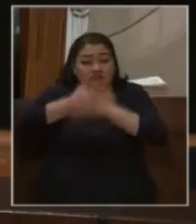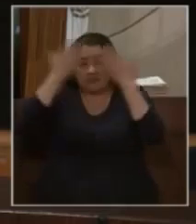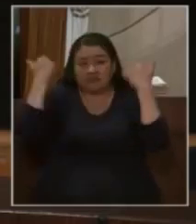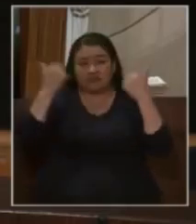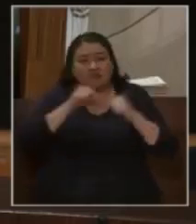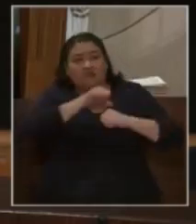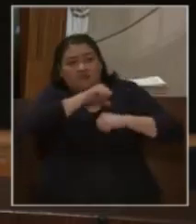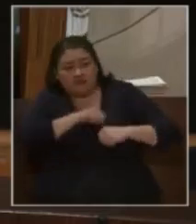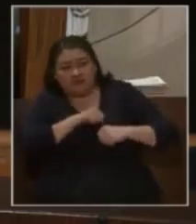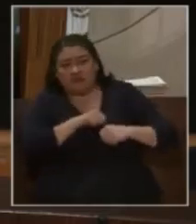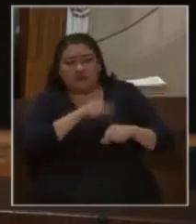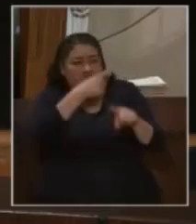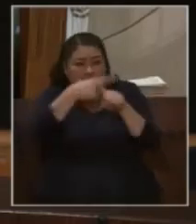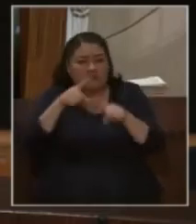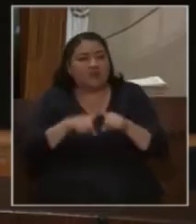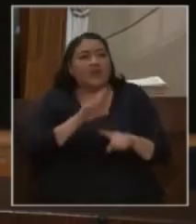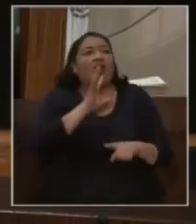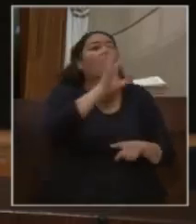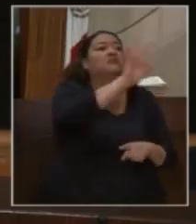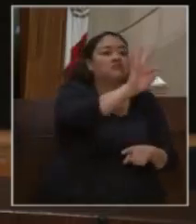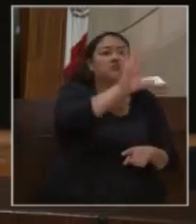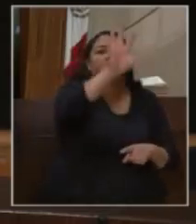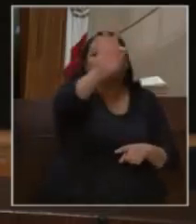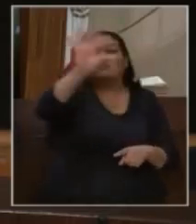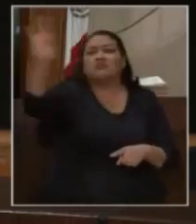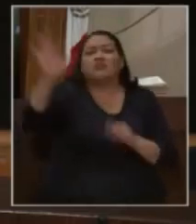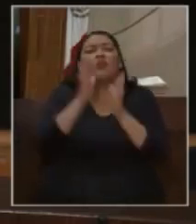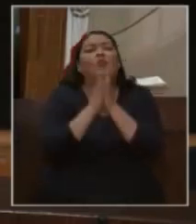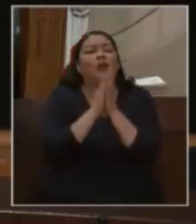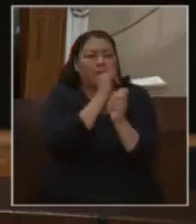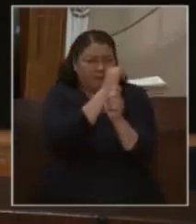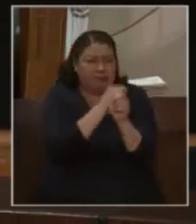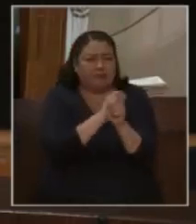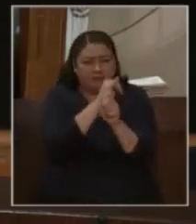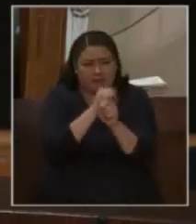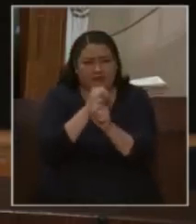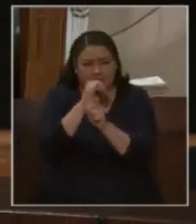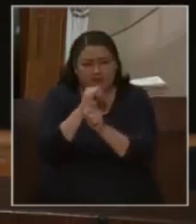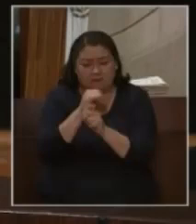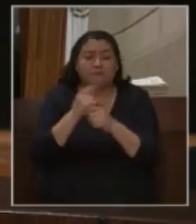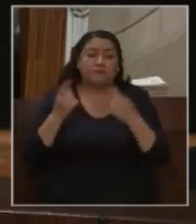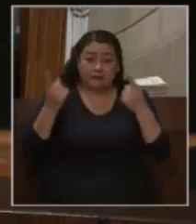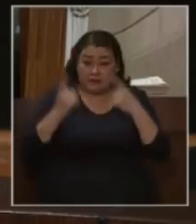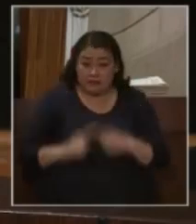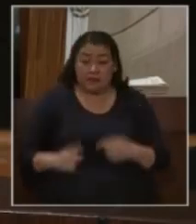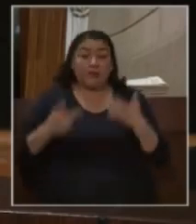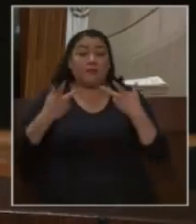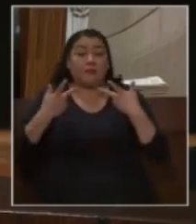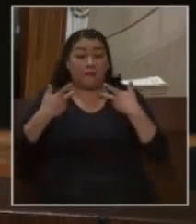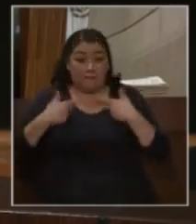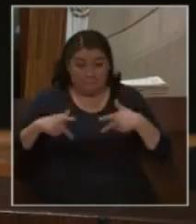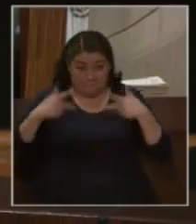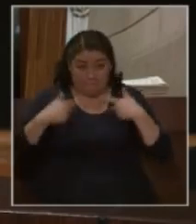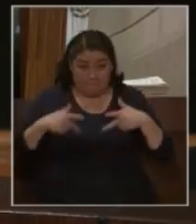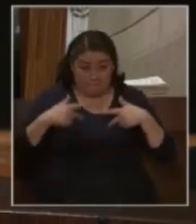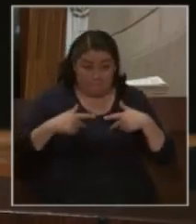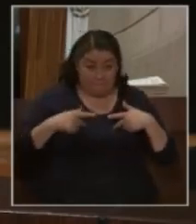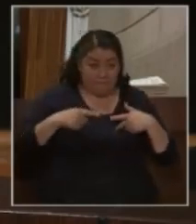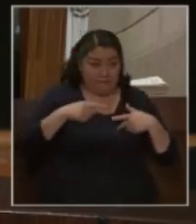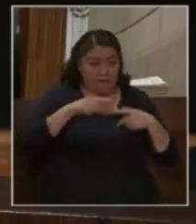dichas investigaciones. Tampoco pueden ubicarse las personas que realizan